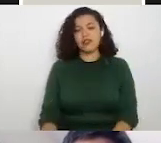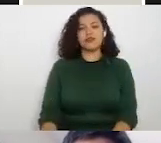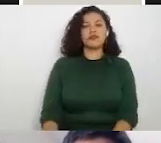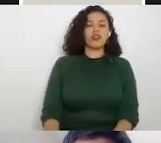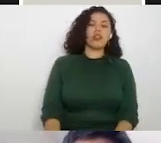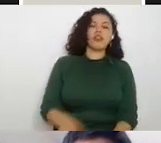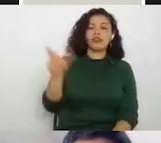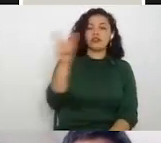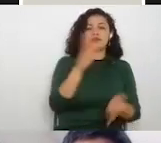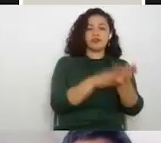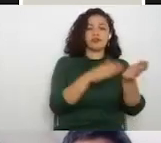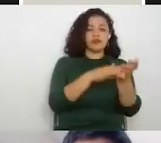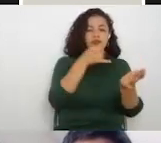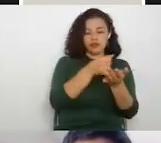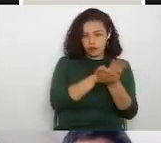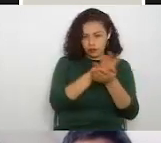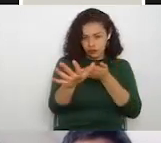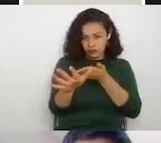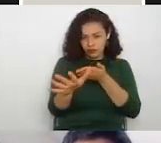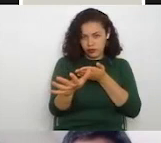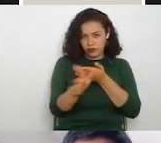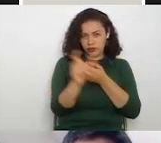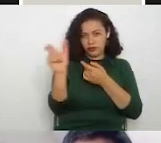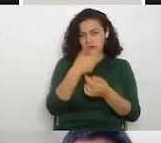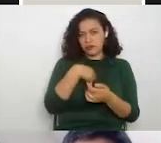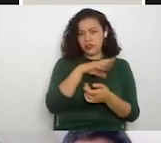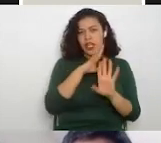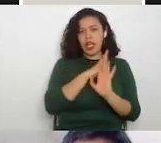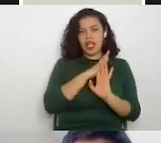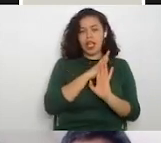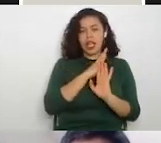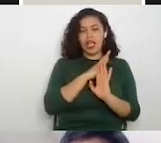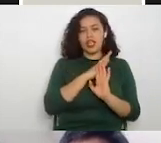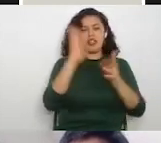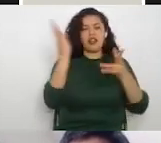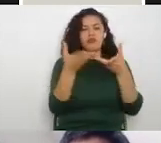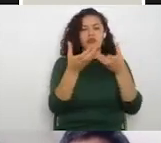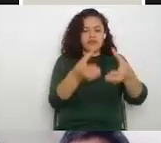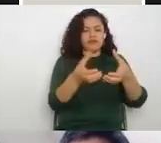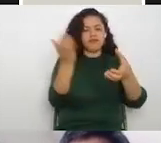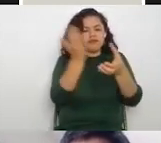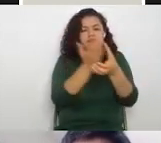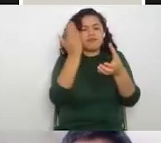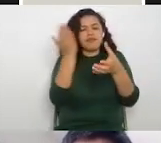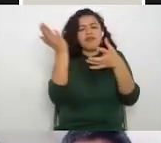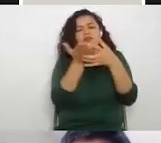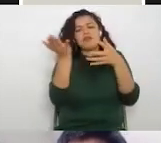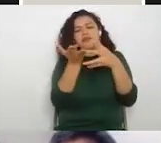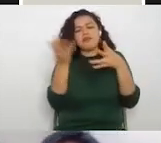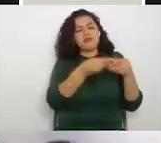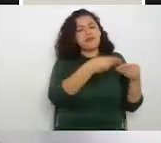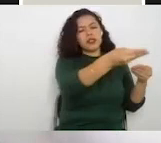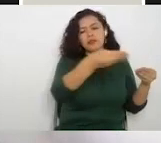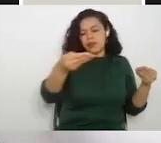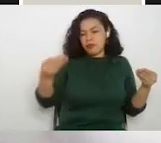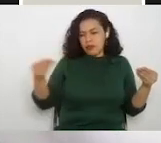documento impreso, a lo mejor lo que hacemos es distribuir secciones del manual de acuerdo a las funciones de cada uno.